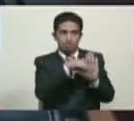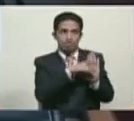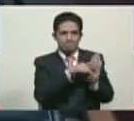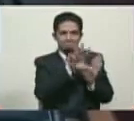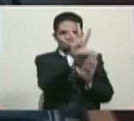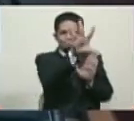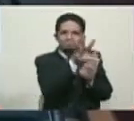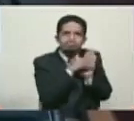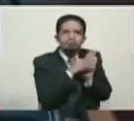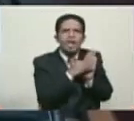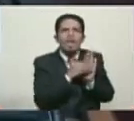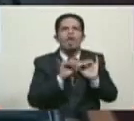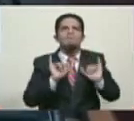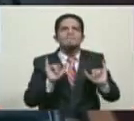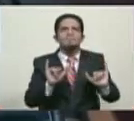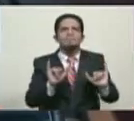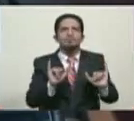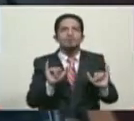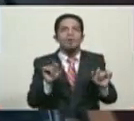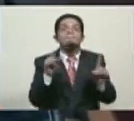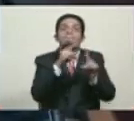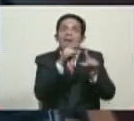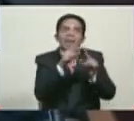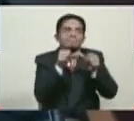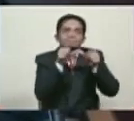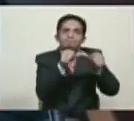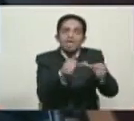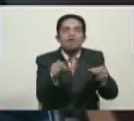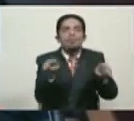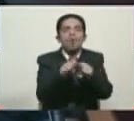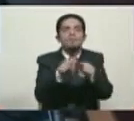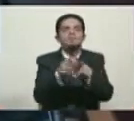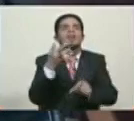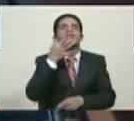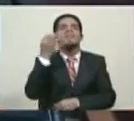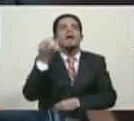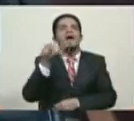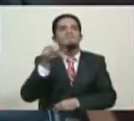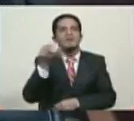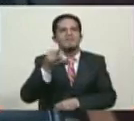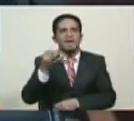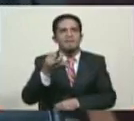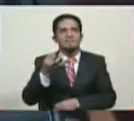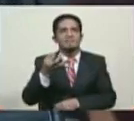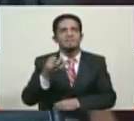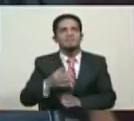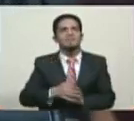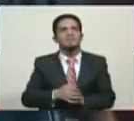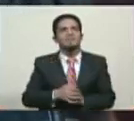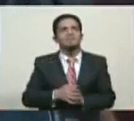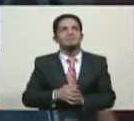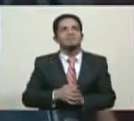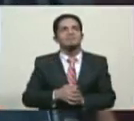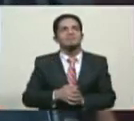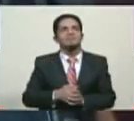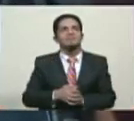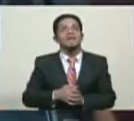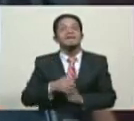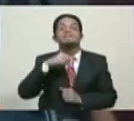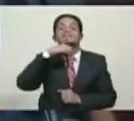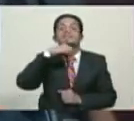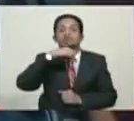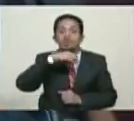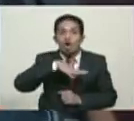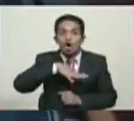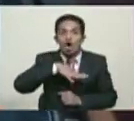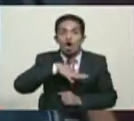aspiración. Sus palabras hoy siguen siendo como la verdad de los templos en la profundidad de los salmos. La historia